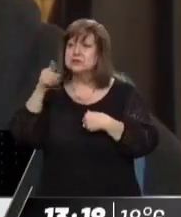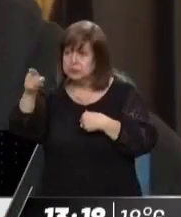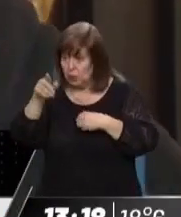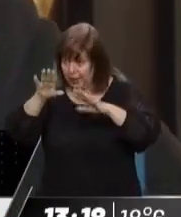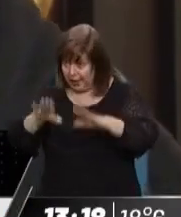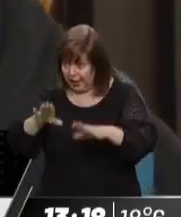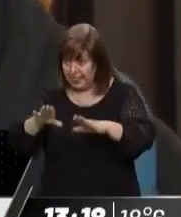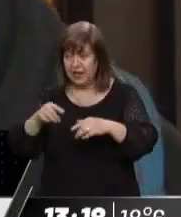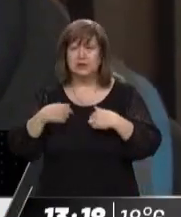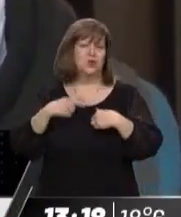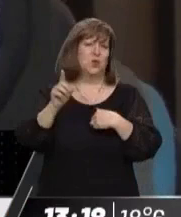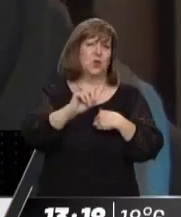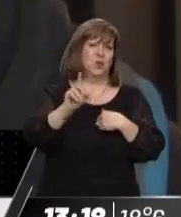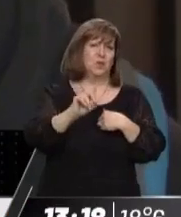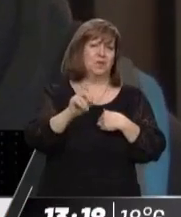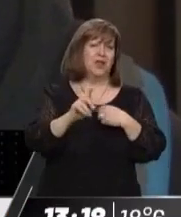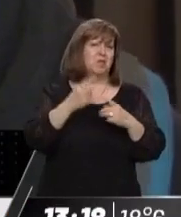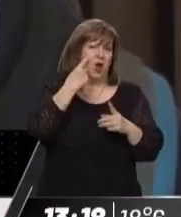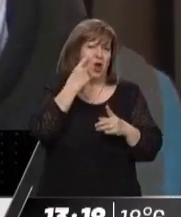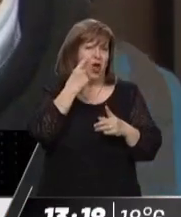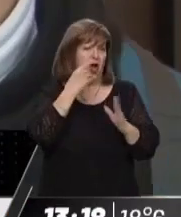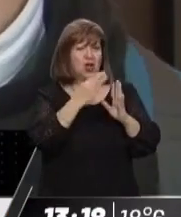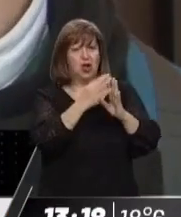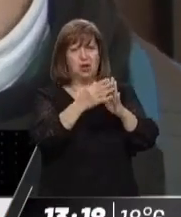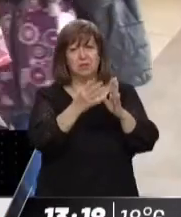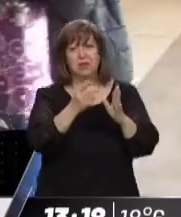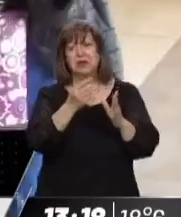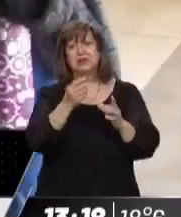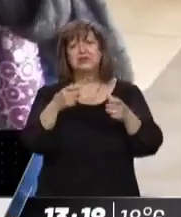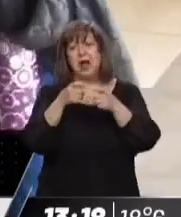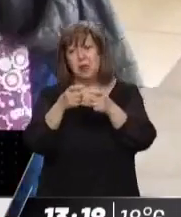Vegas, más que nada. Y sí, vamos a comer unas hamburguesas y...